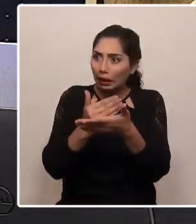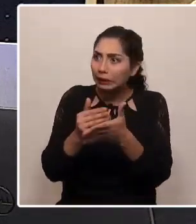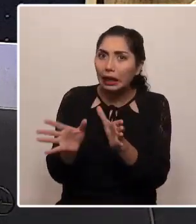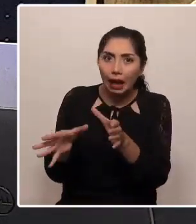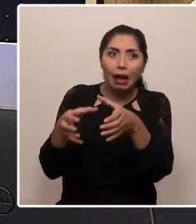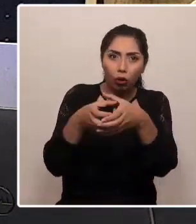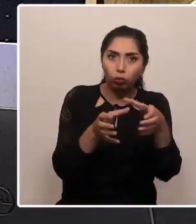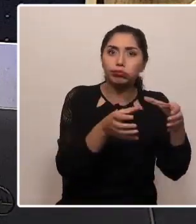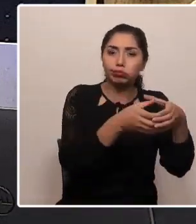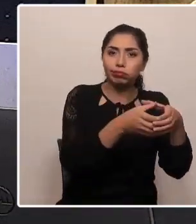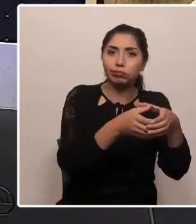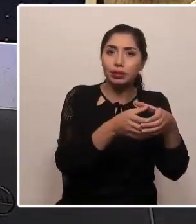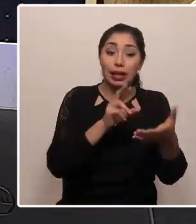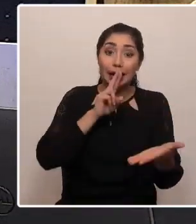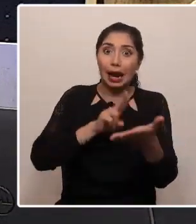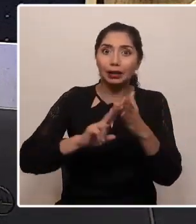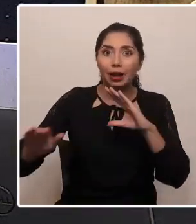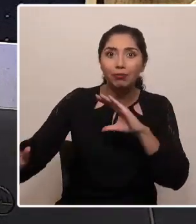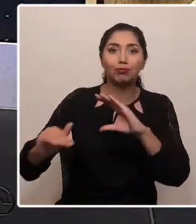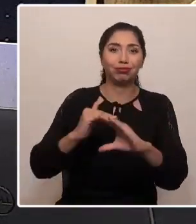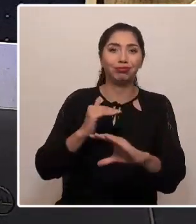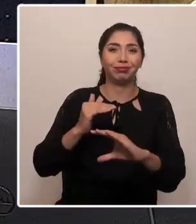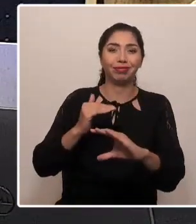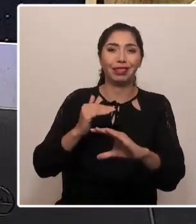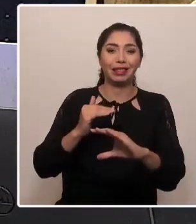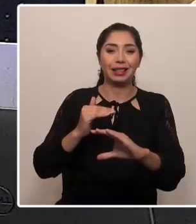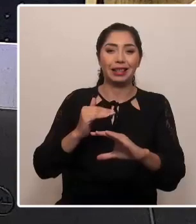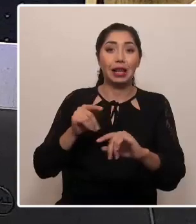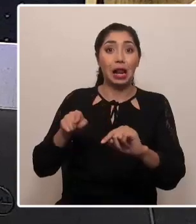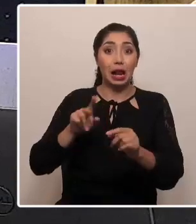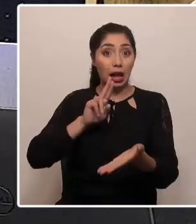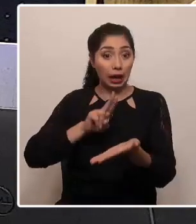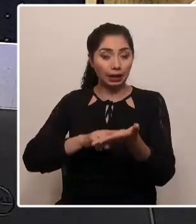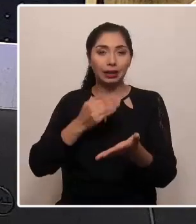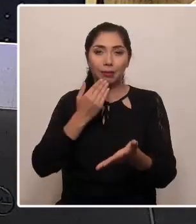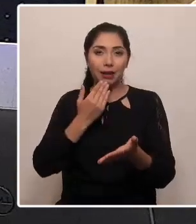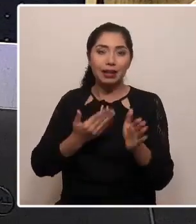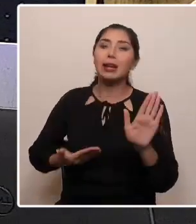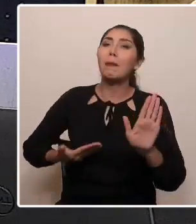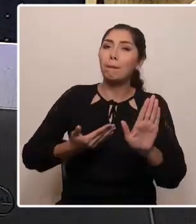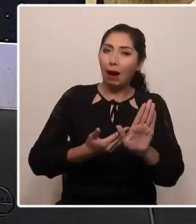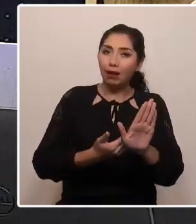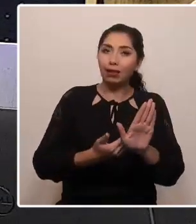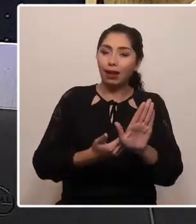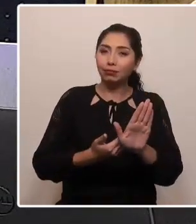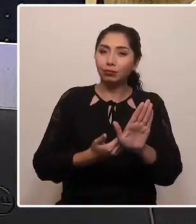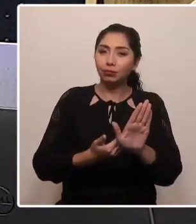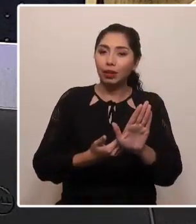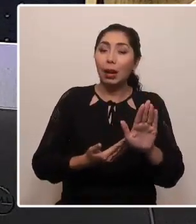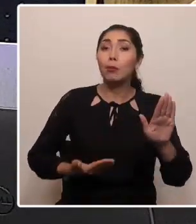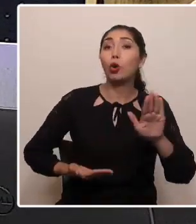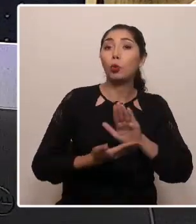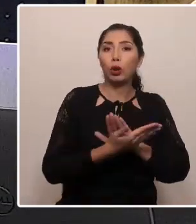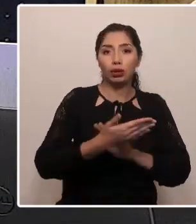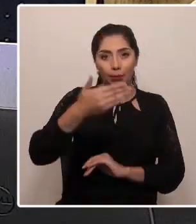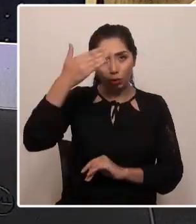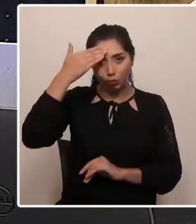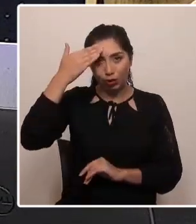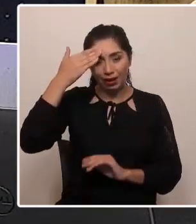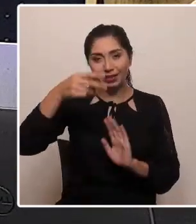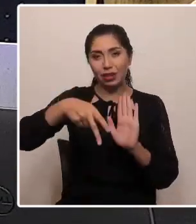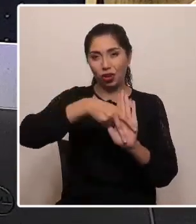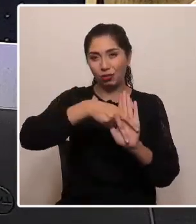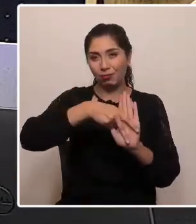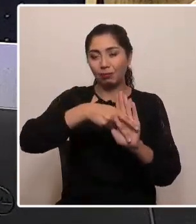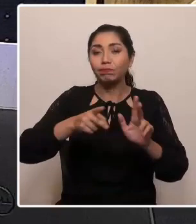que nos hicieron llegar esta carta que respalda también la iniciativa popular de norma por el